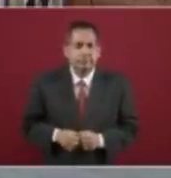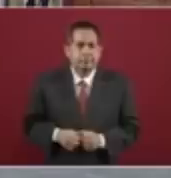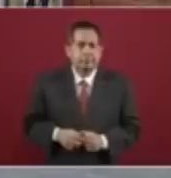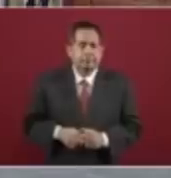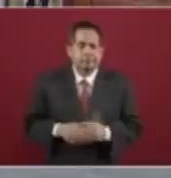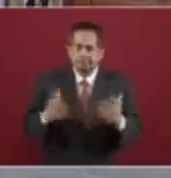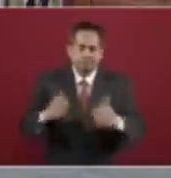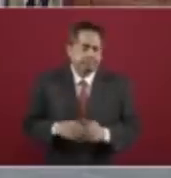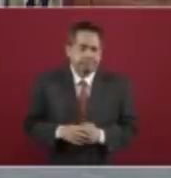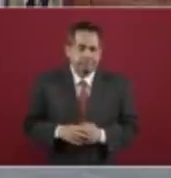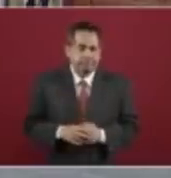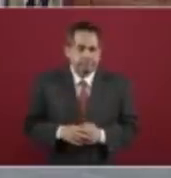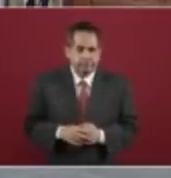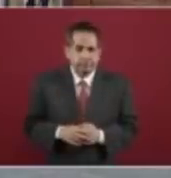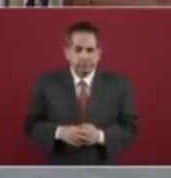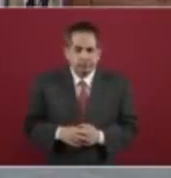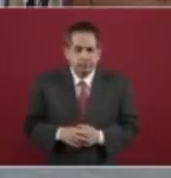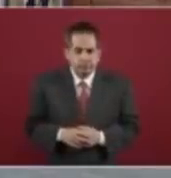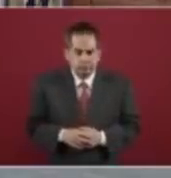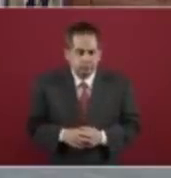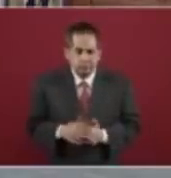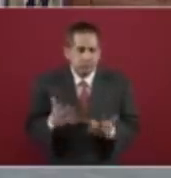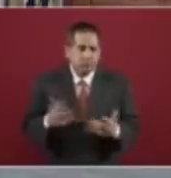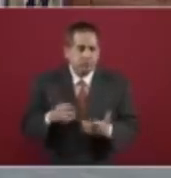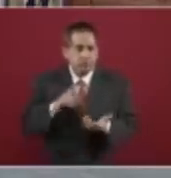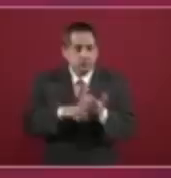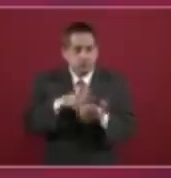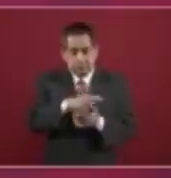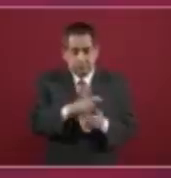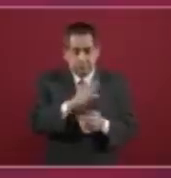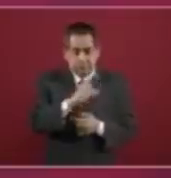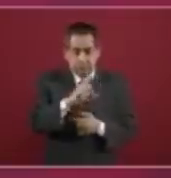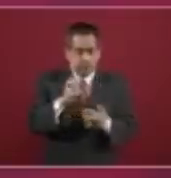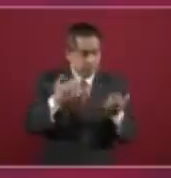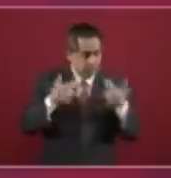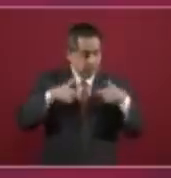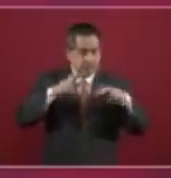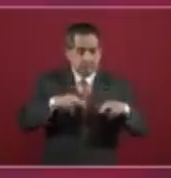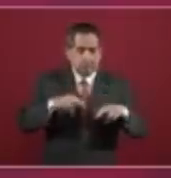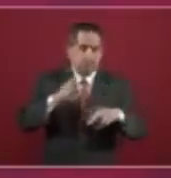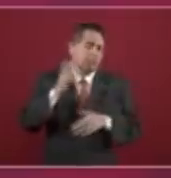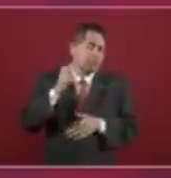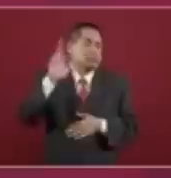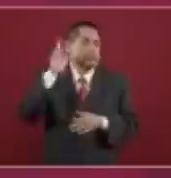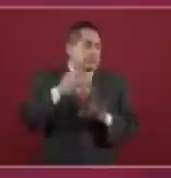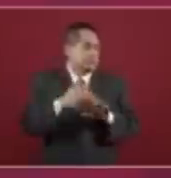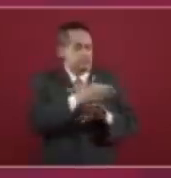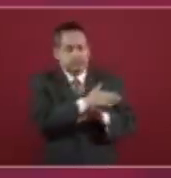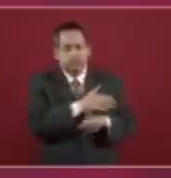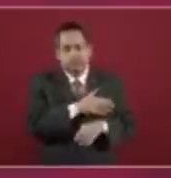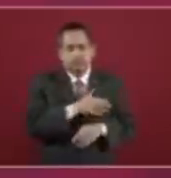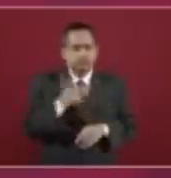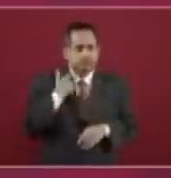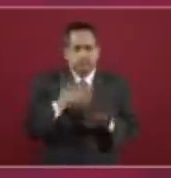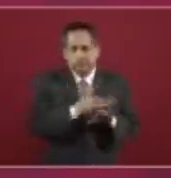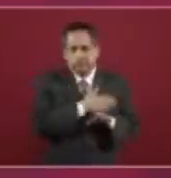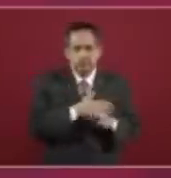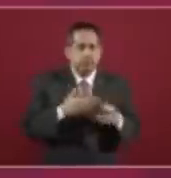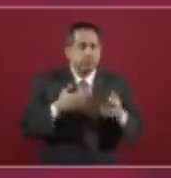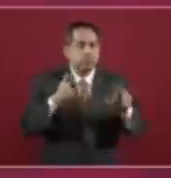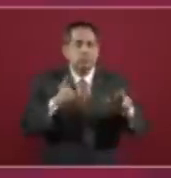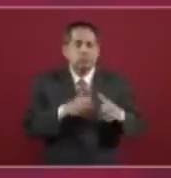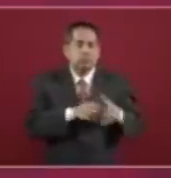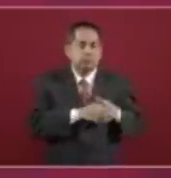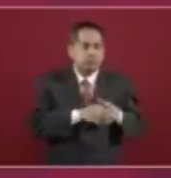O sea, son los representantes, o eran representantes, de grupos de